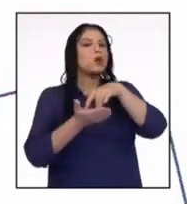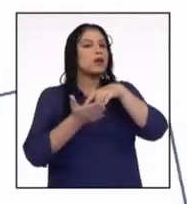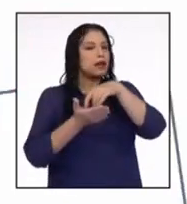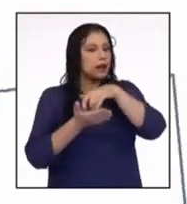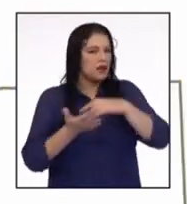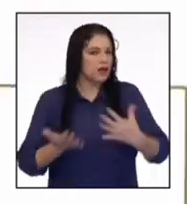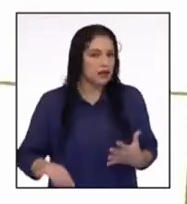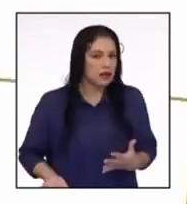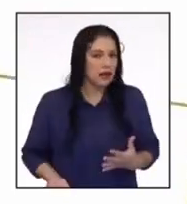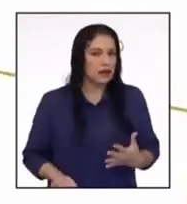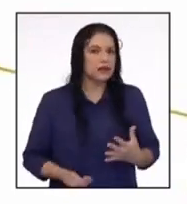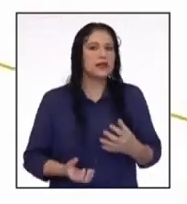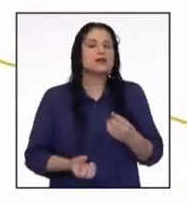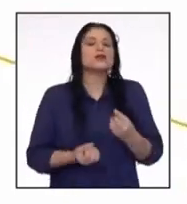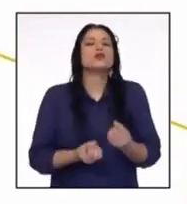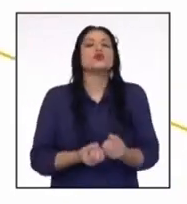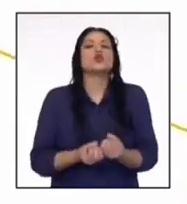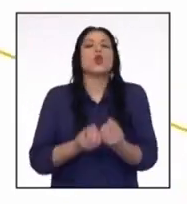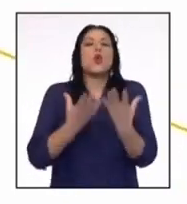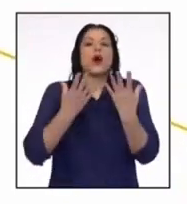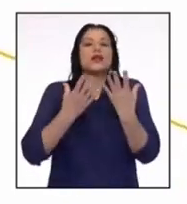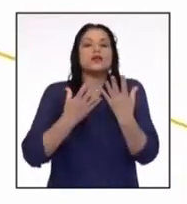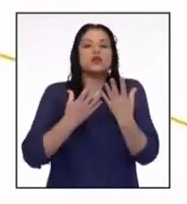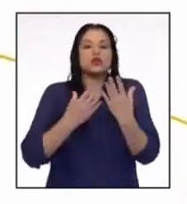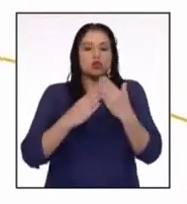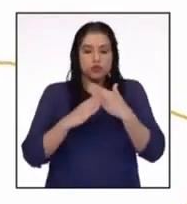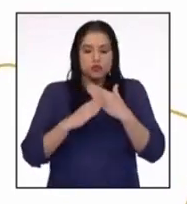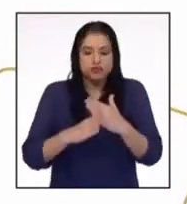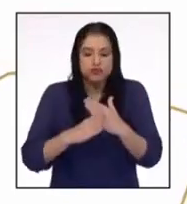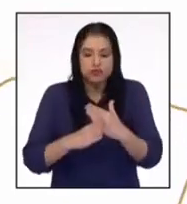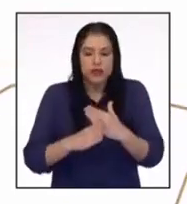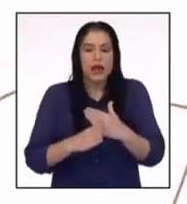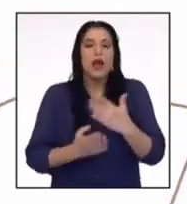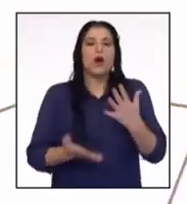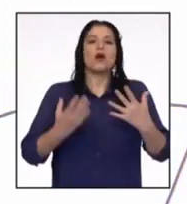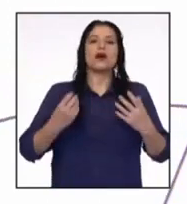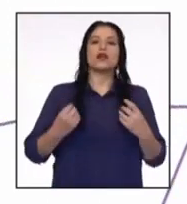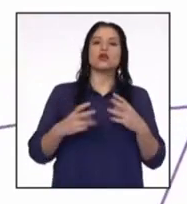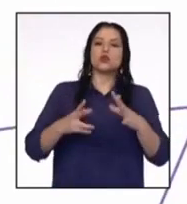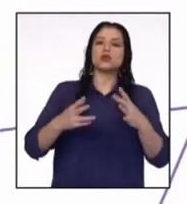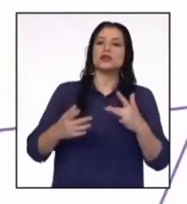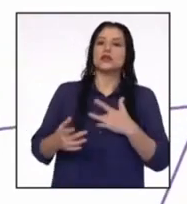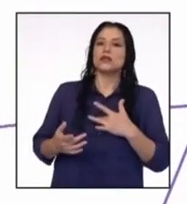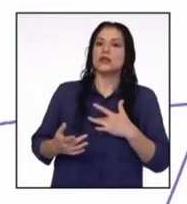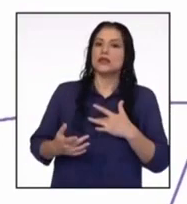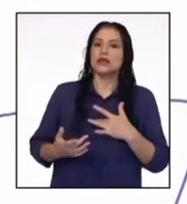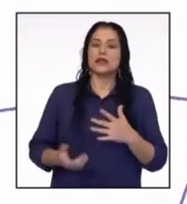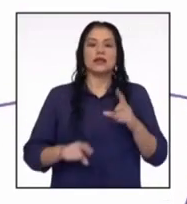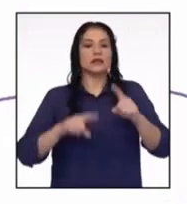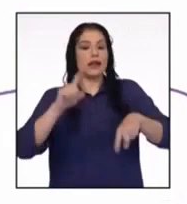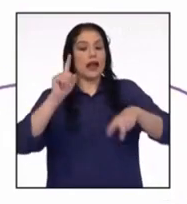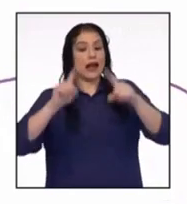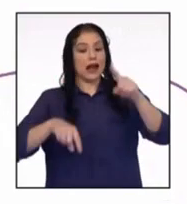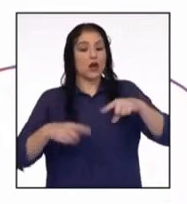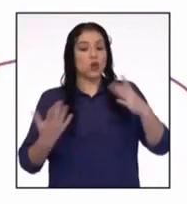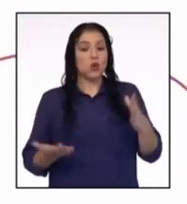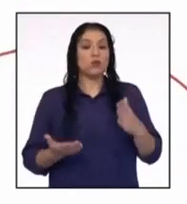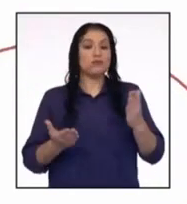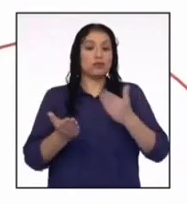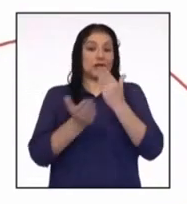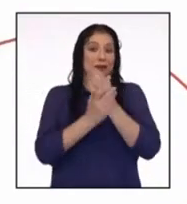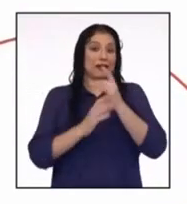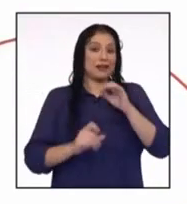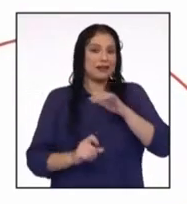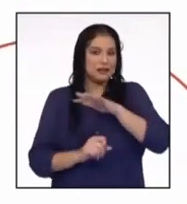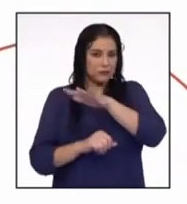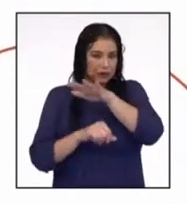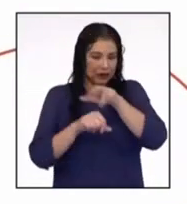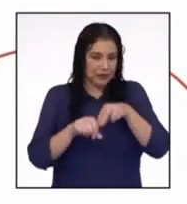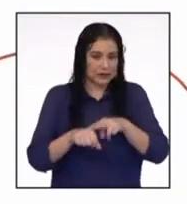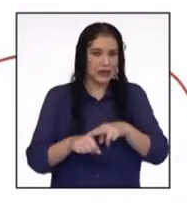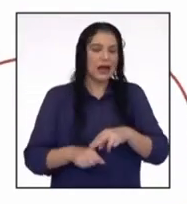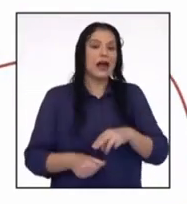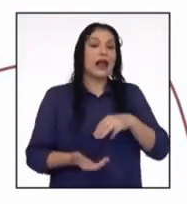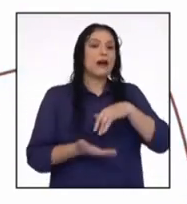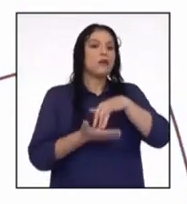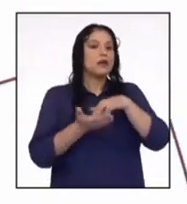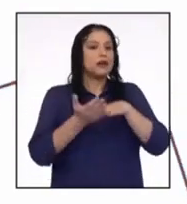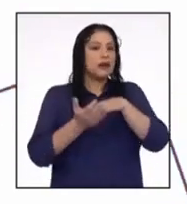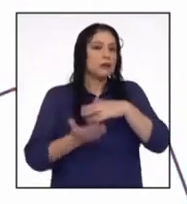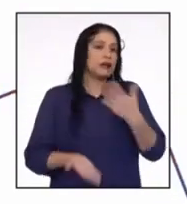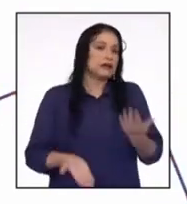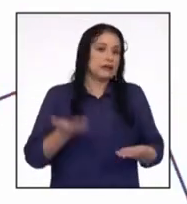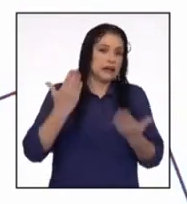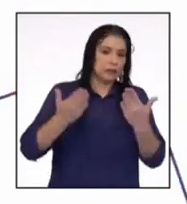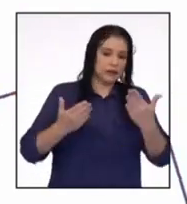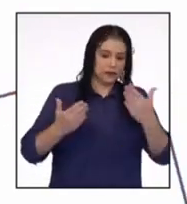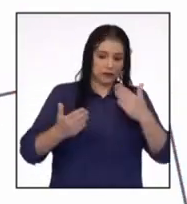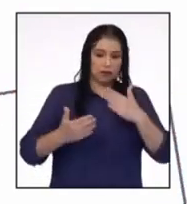Vulnerabilidad. Es el grado de resistencia y o exposición que existe frente a un evento. La vulnerabilidad puede